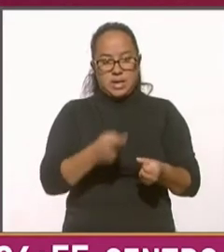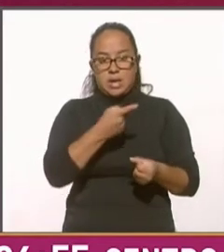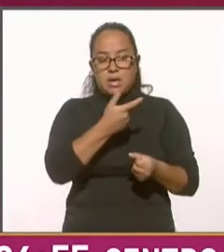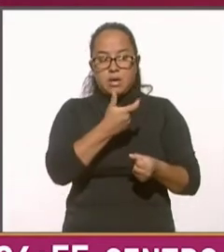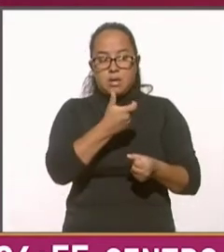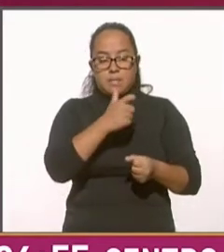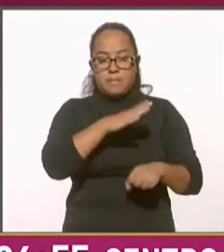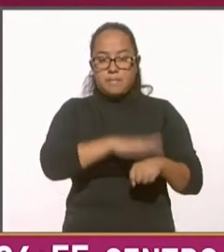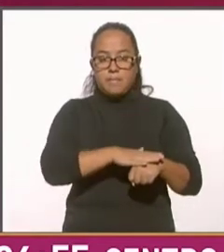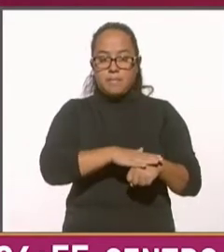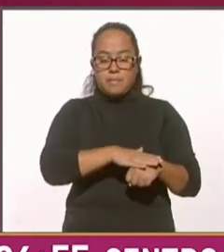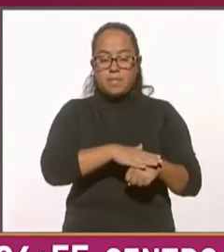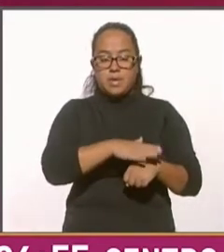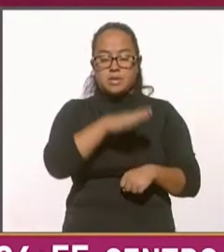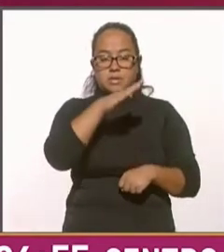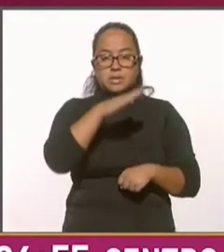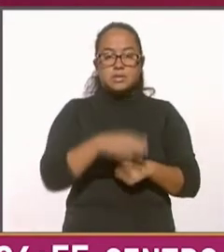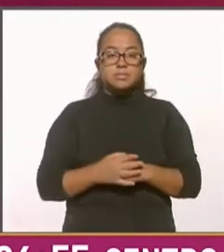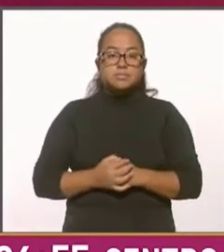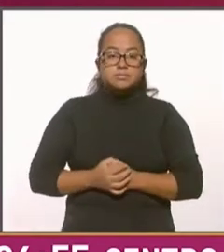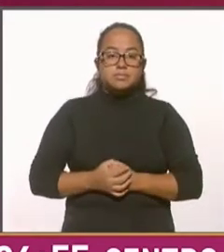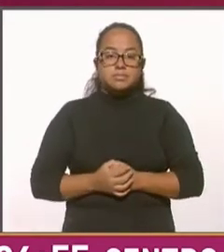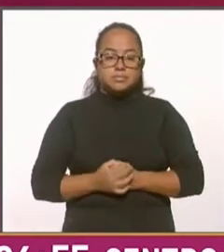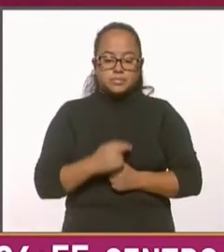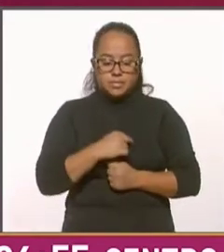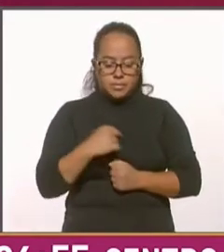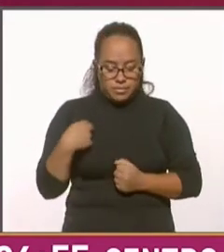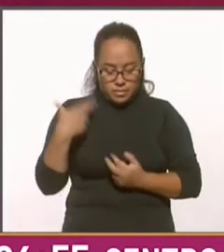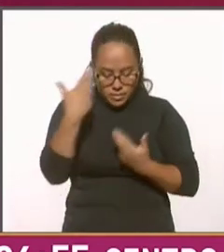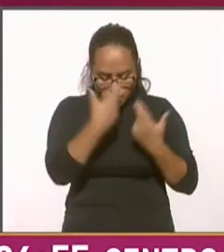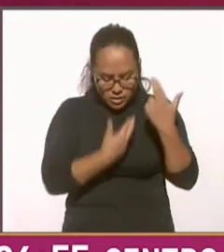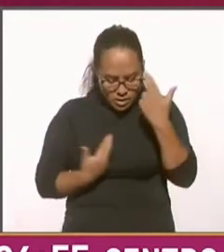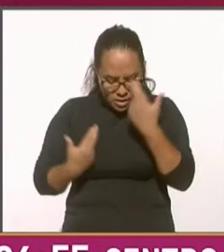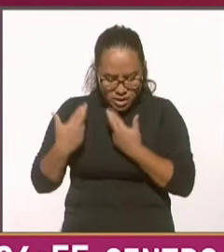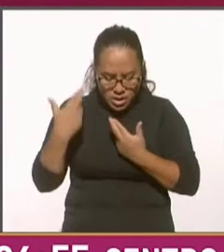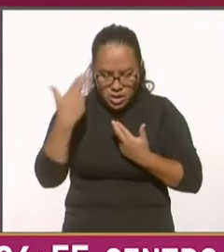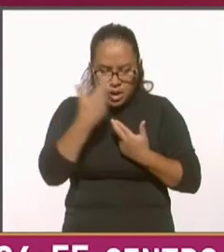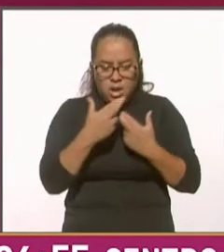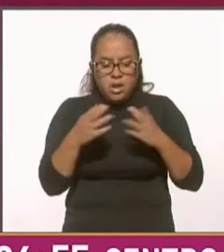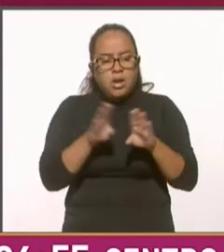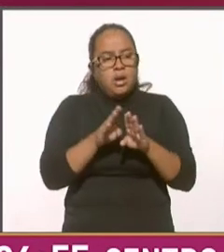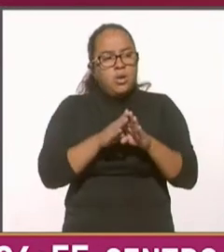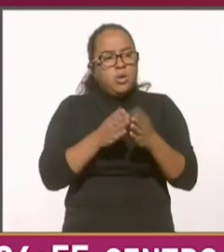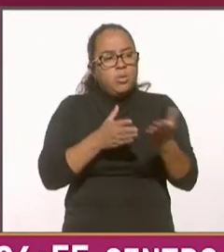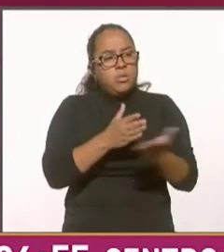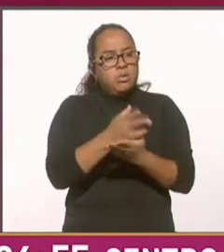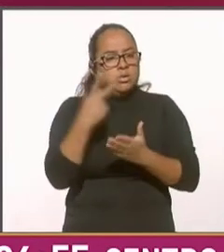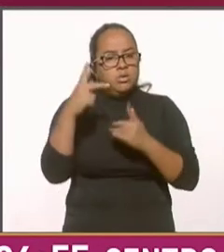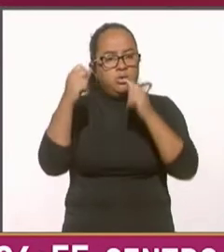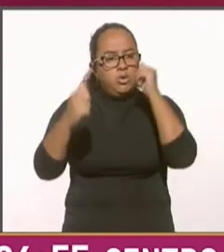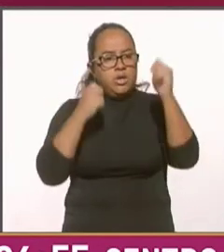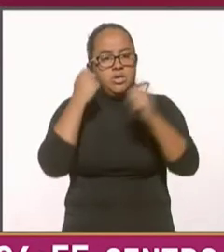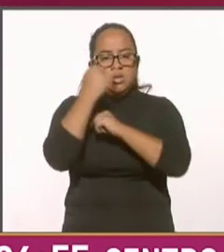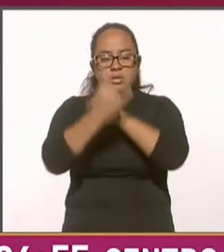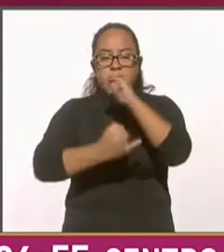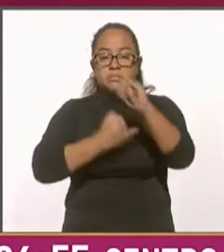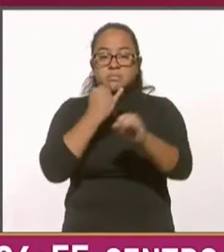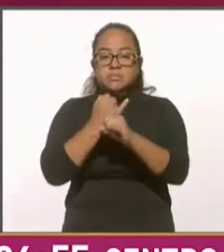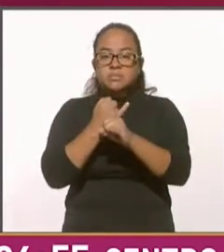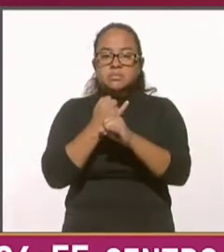mayor. Si revisamos la vía de acceso para los turistas internacionales,